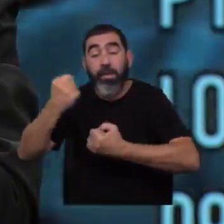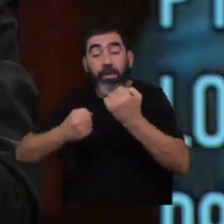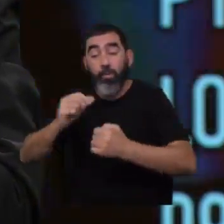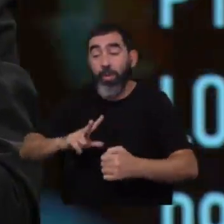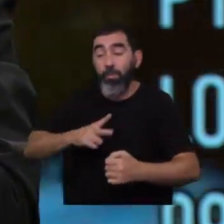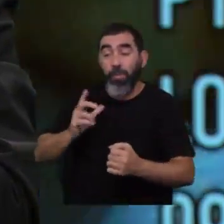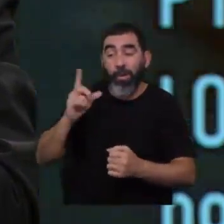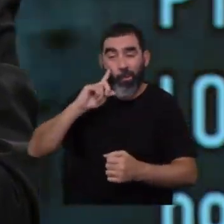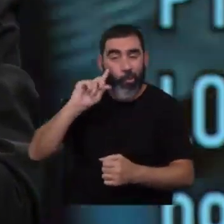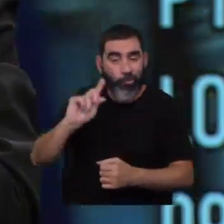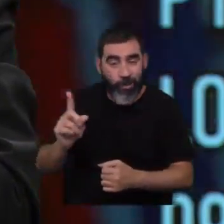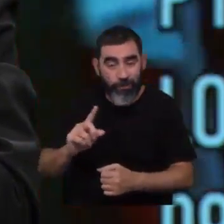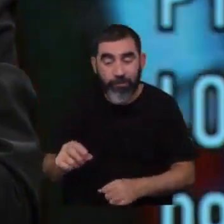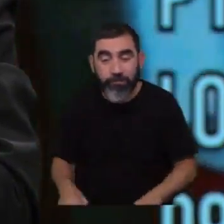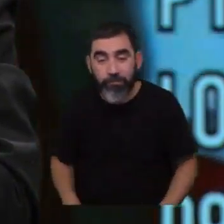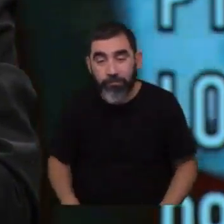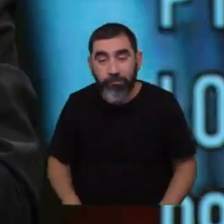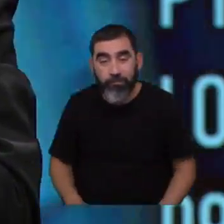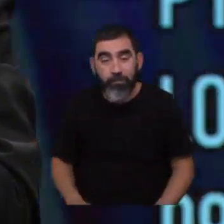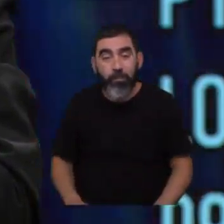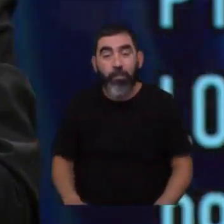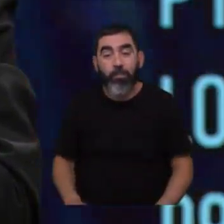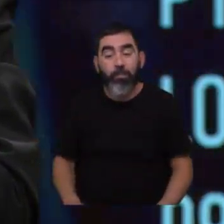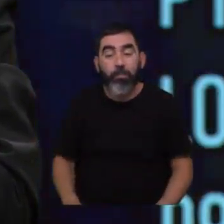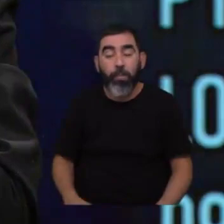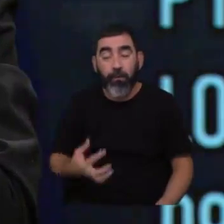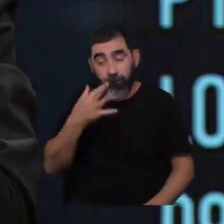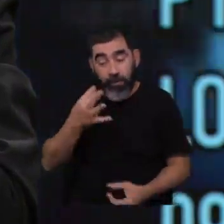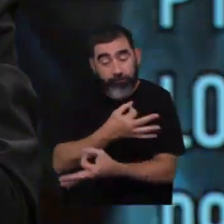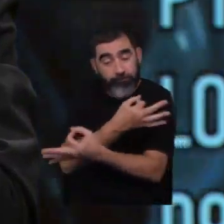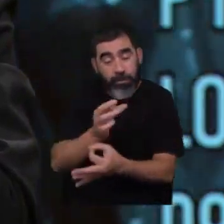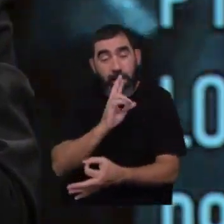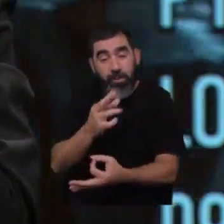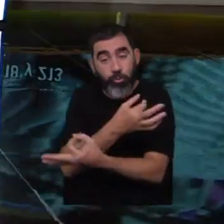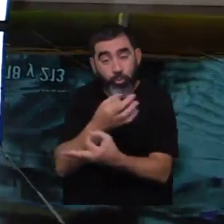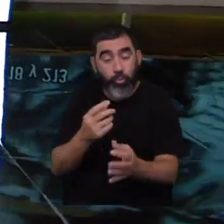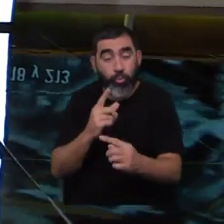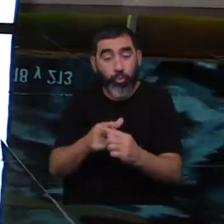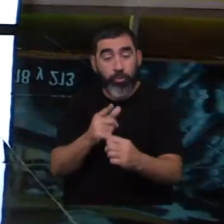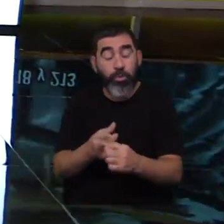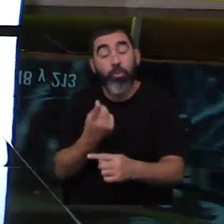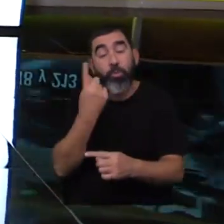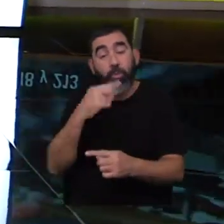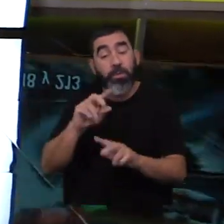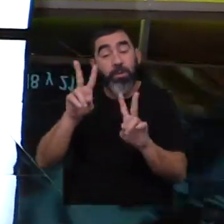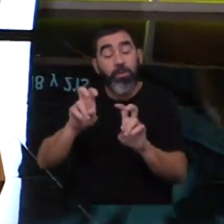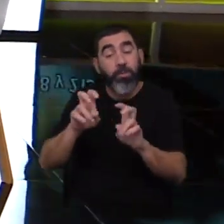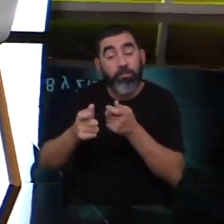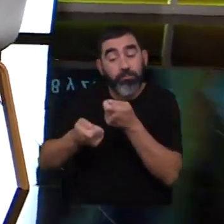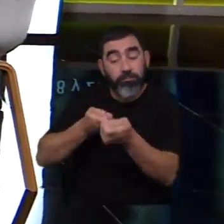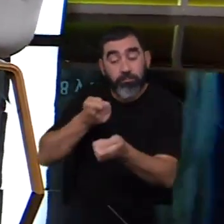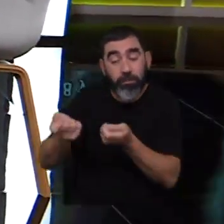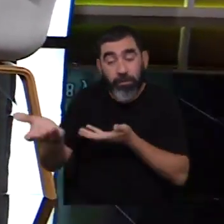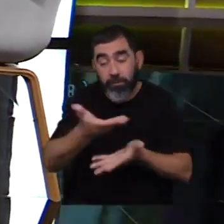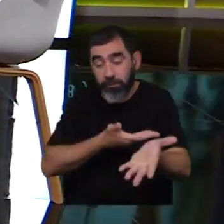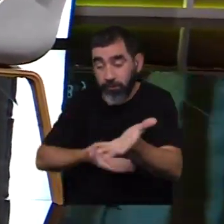privada desconoce, ¿sí? Para llegar a un resultado que sea útil para ese proyecto. Por eso el tema de la construcción de estos